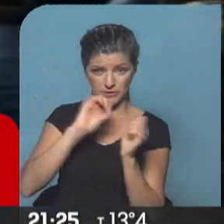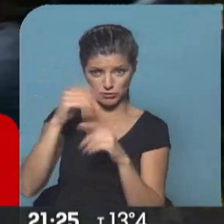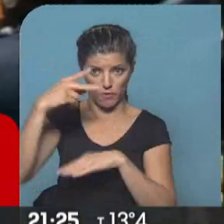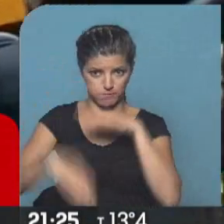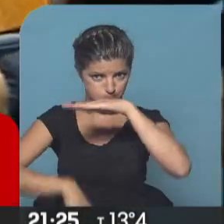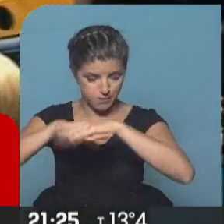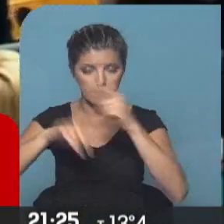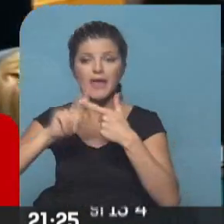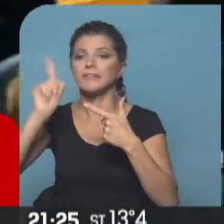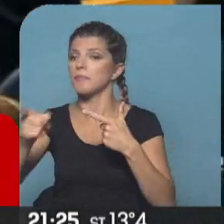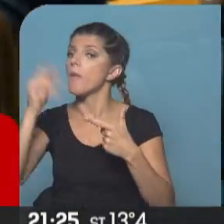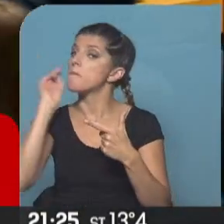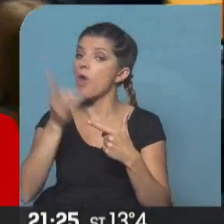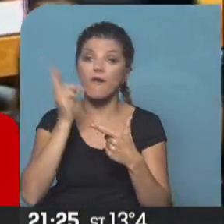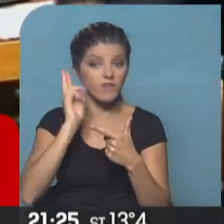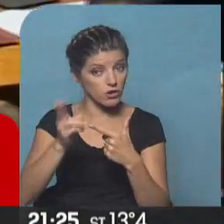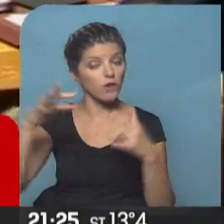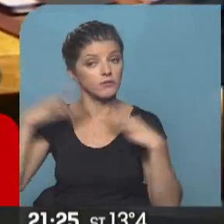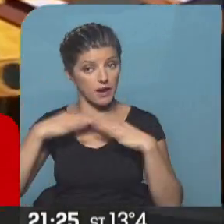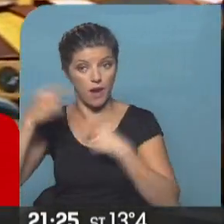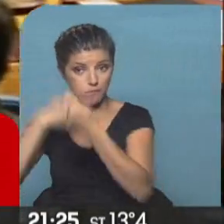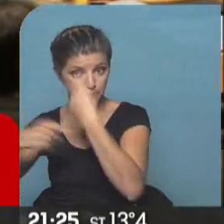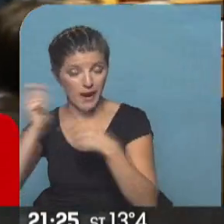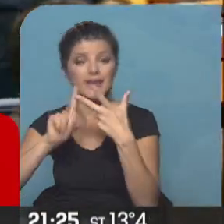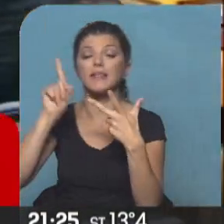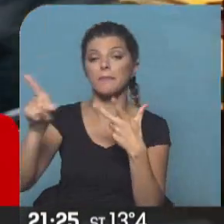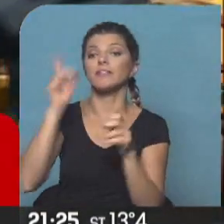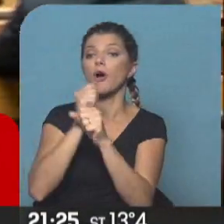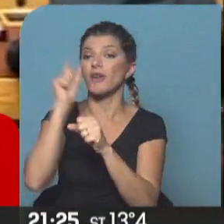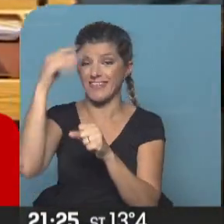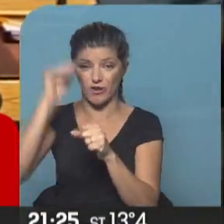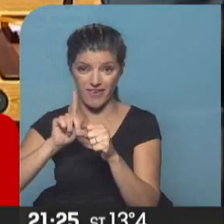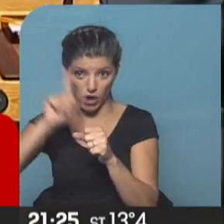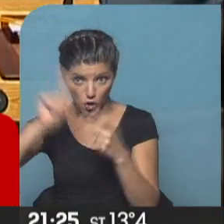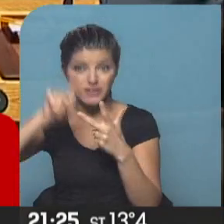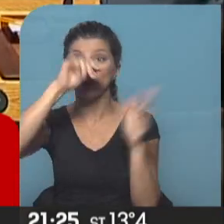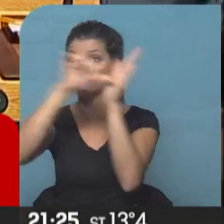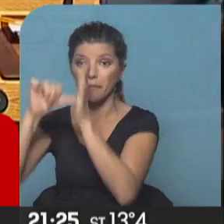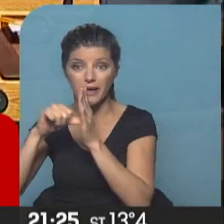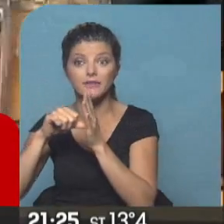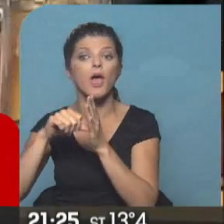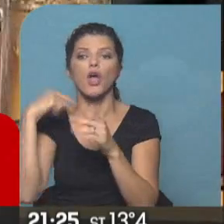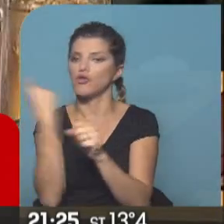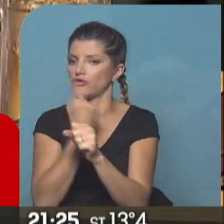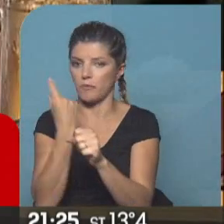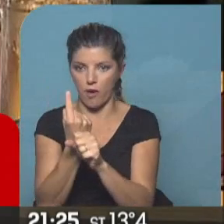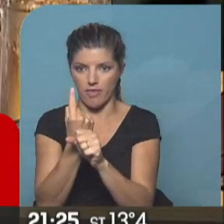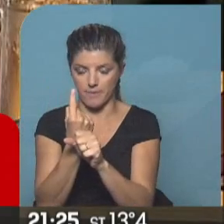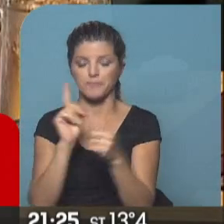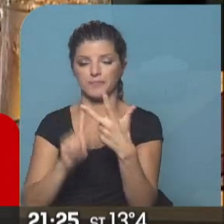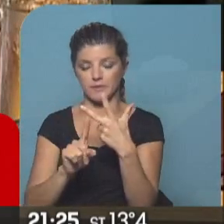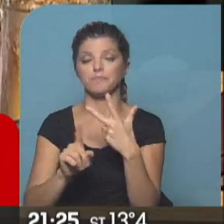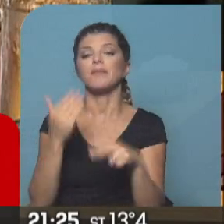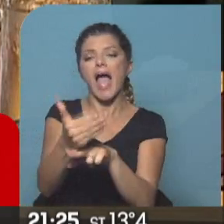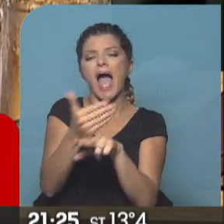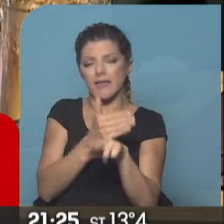de las exportaciones textiles y la prohibición de contratar trabajadores norcoreanos en el extranjero. Antes de conocerse la resolución del Consejo de